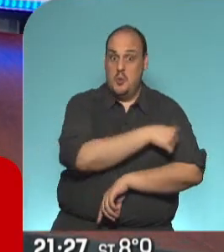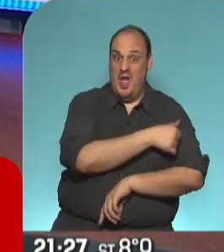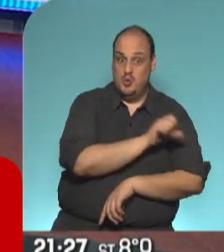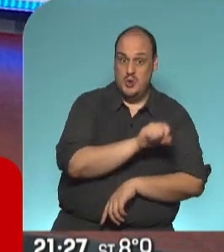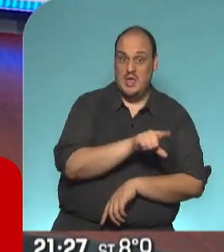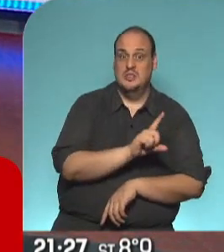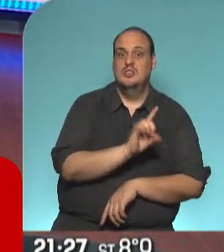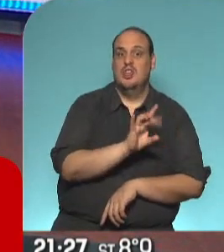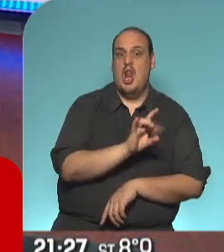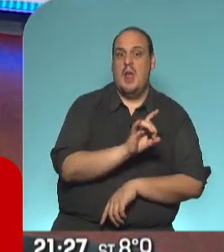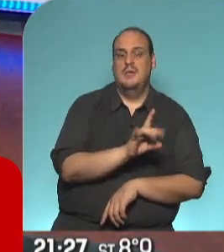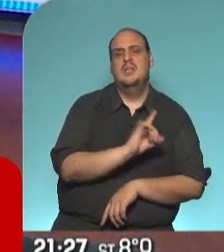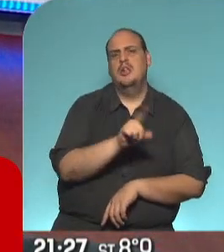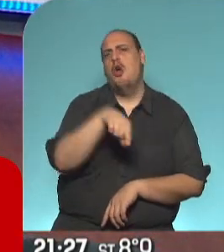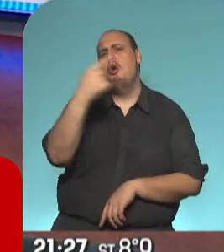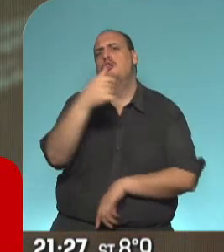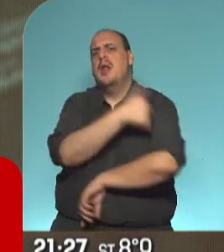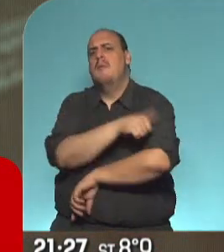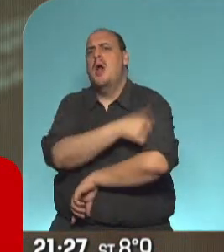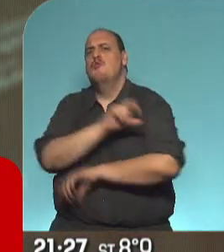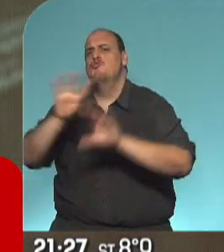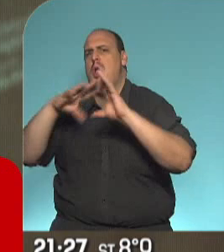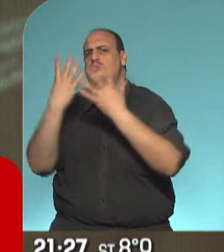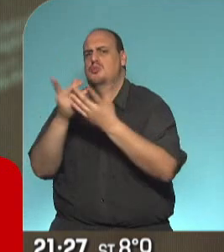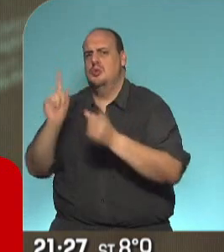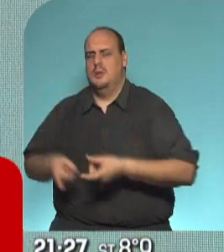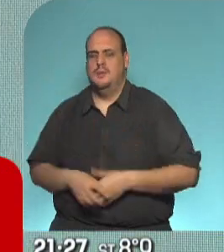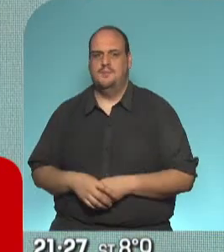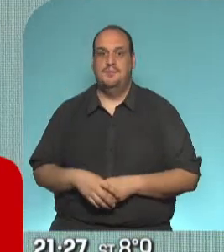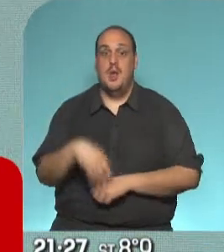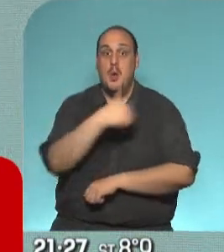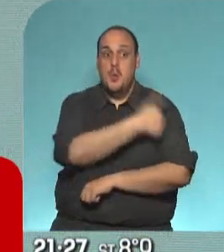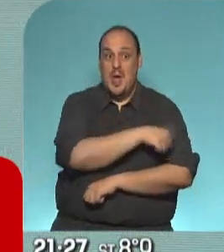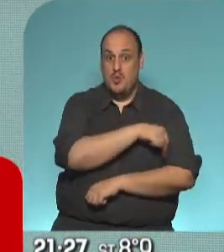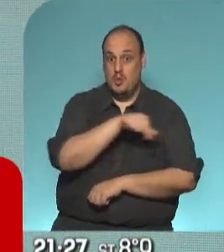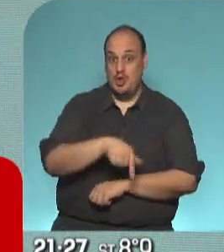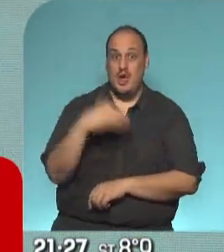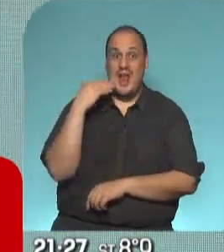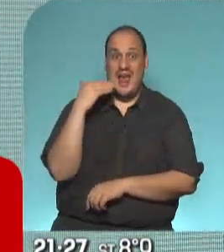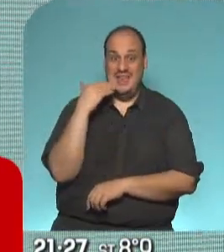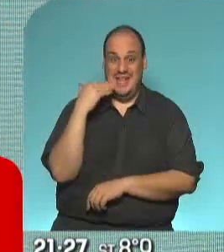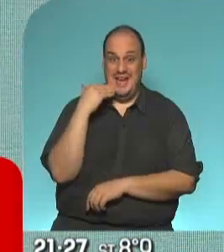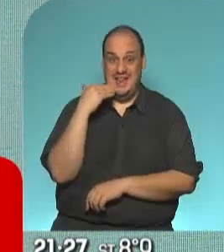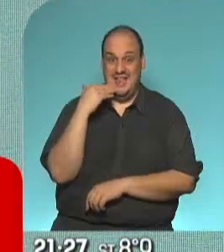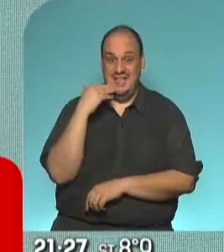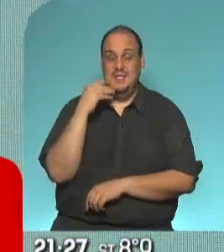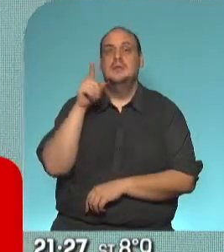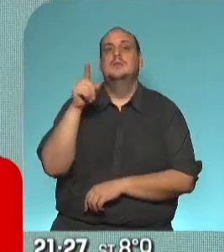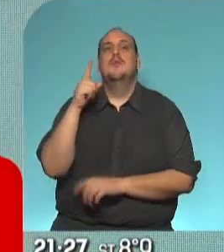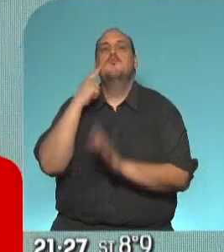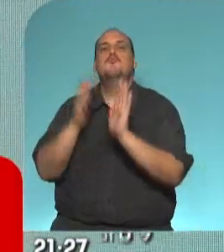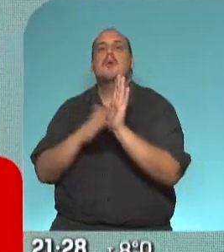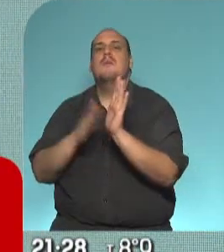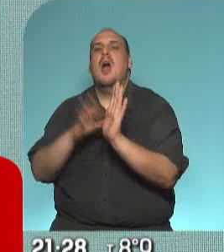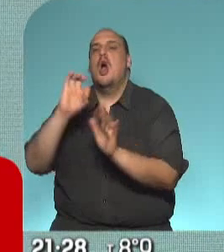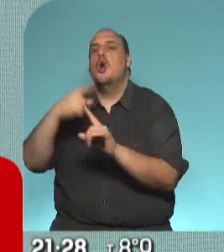se están, las otras posibilidades, claro, que se están fabricando a nivel mundial. Porque, Gaby, recordemos que la vacuna que se anunció esta tarde es la que se está probando en Oxford, que sería